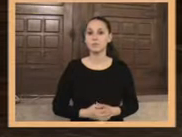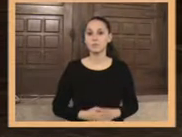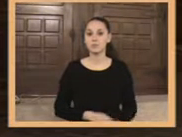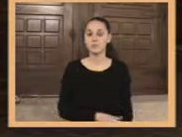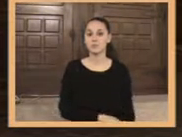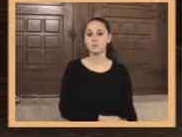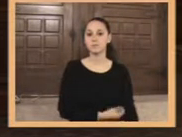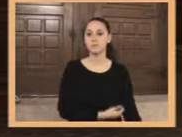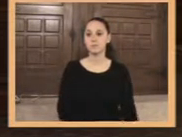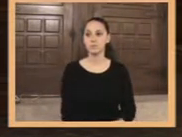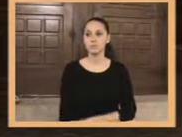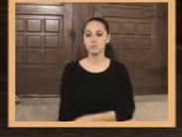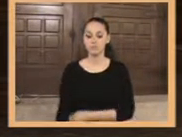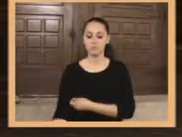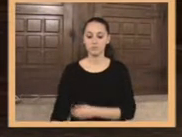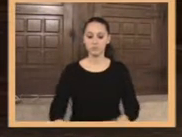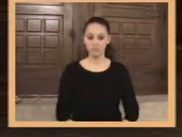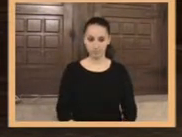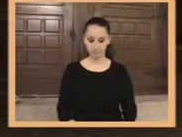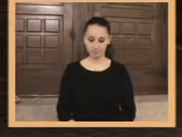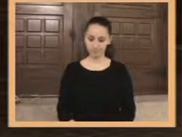Vota la urgencia y el fondo.